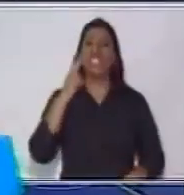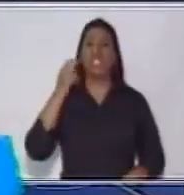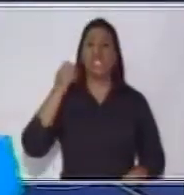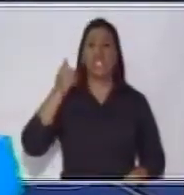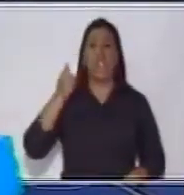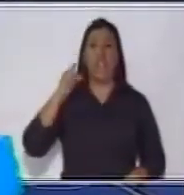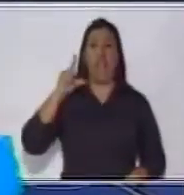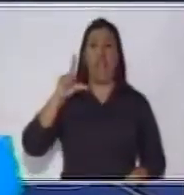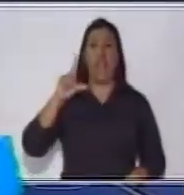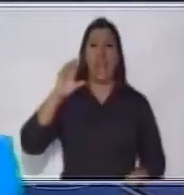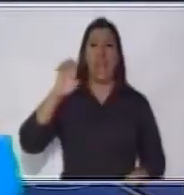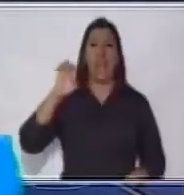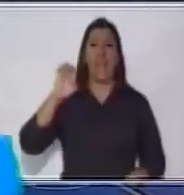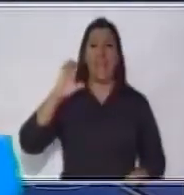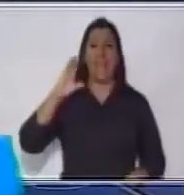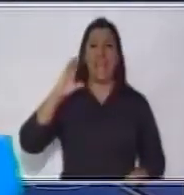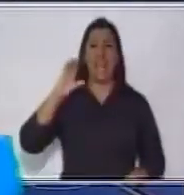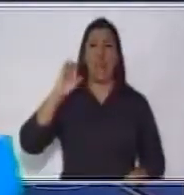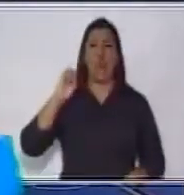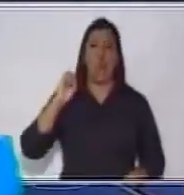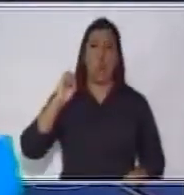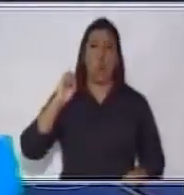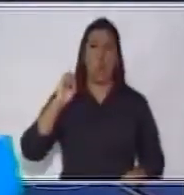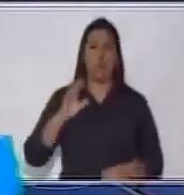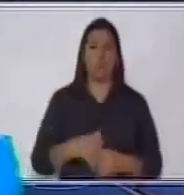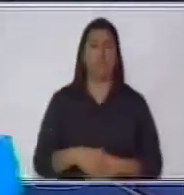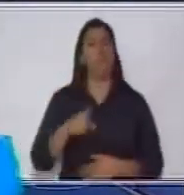Luego tenemos la che. ¿Qué ves acá?